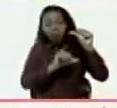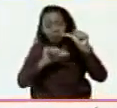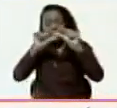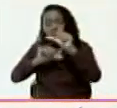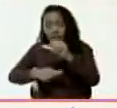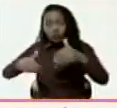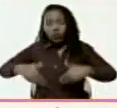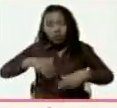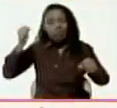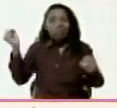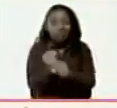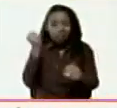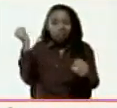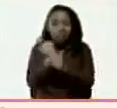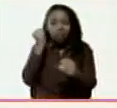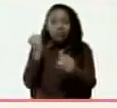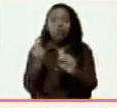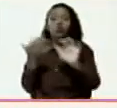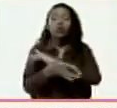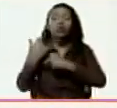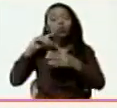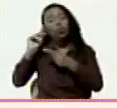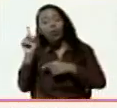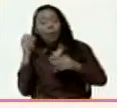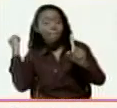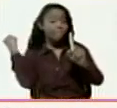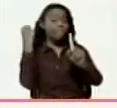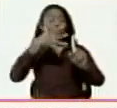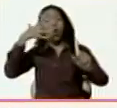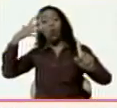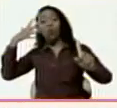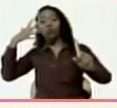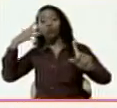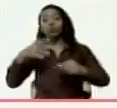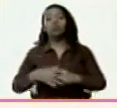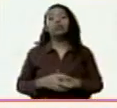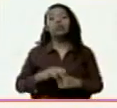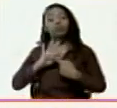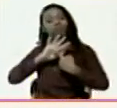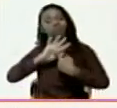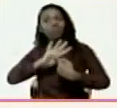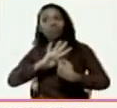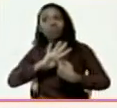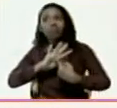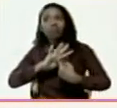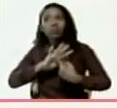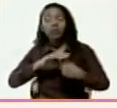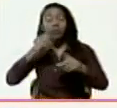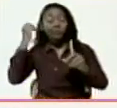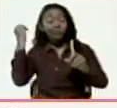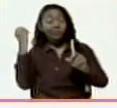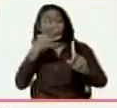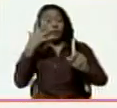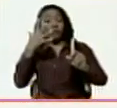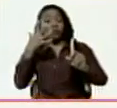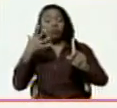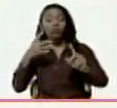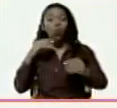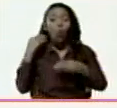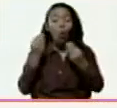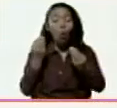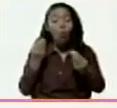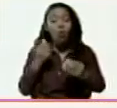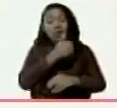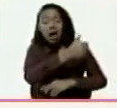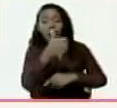sido la compilación de los efectos del impacto ha demostrado el impacto que ha causado en cada